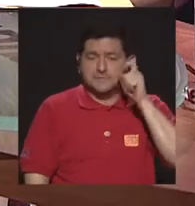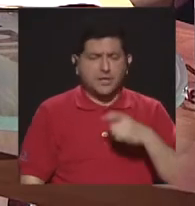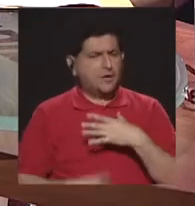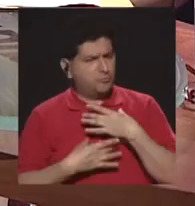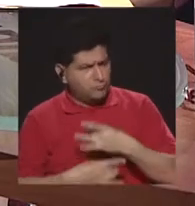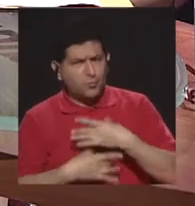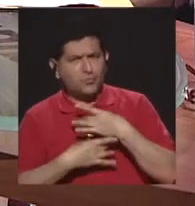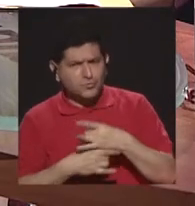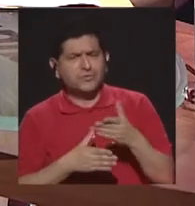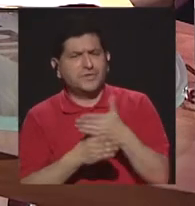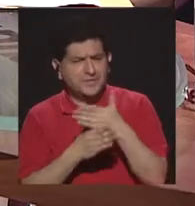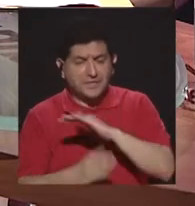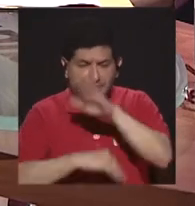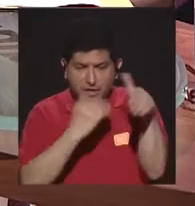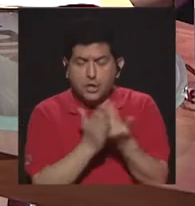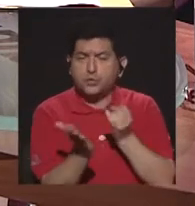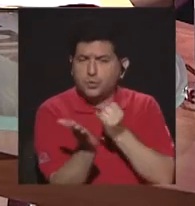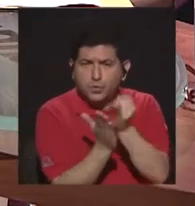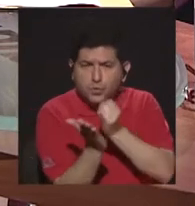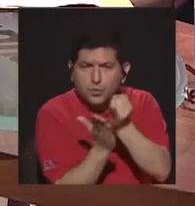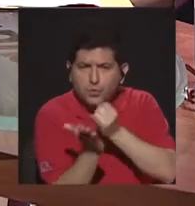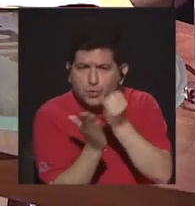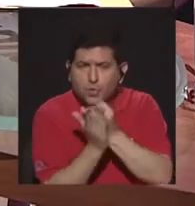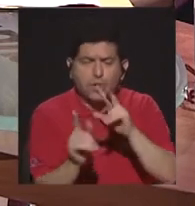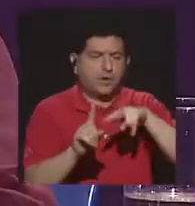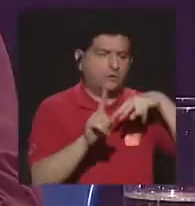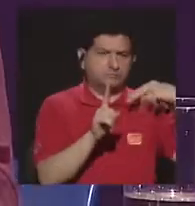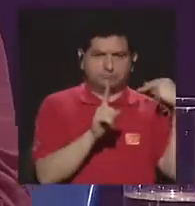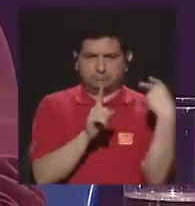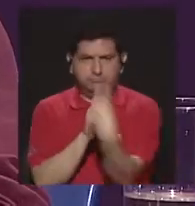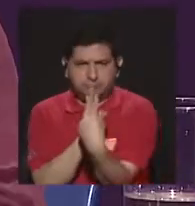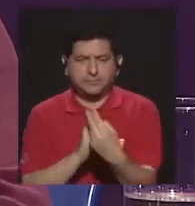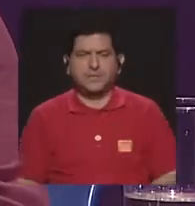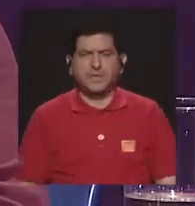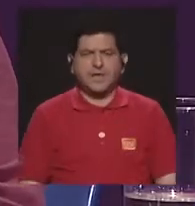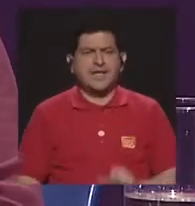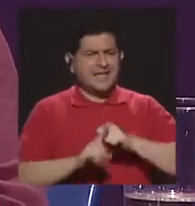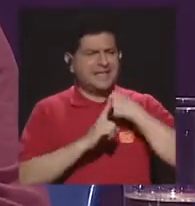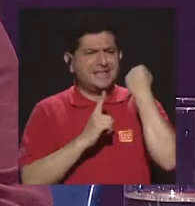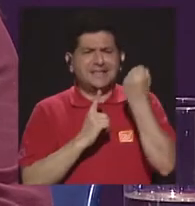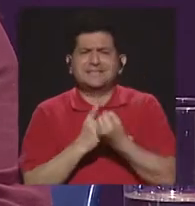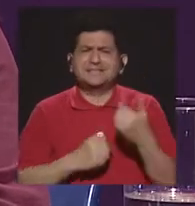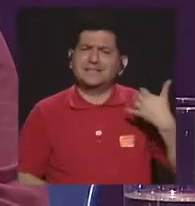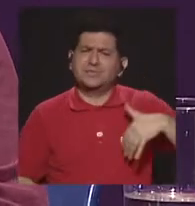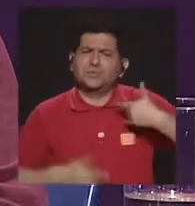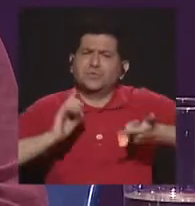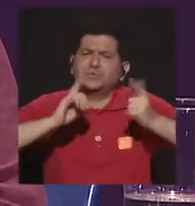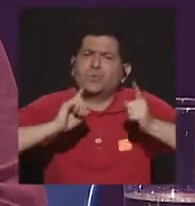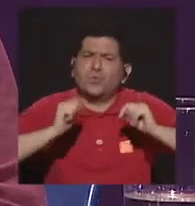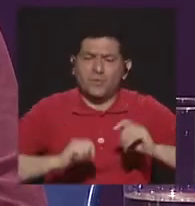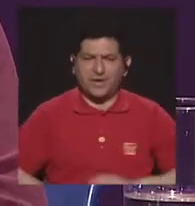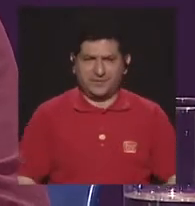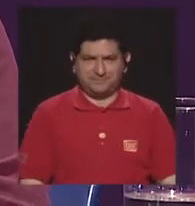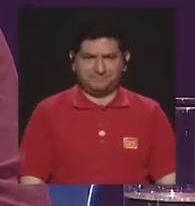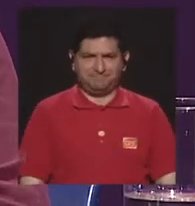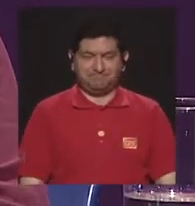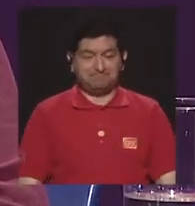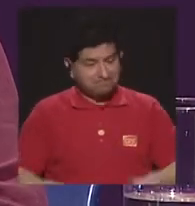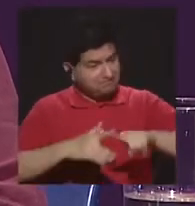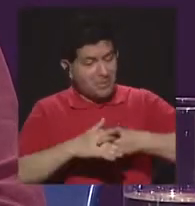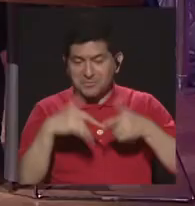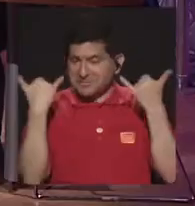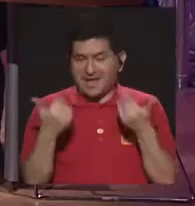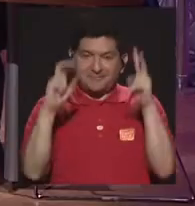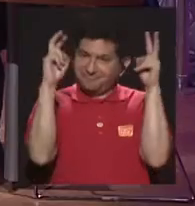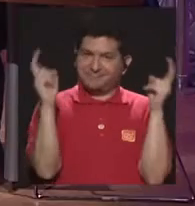interés también de compartir toda su investigación y su perspectiva y cómo está la situación en Argentina. Así que, pues, a entrar en